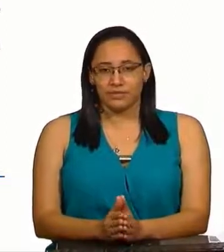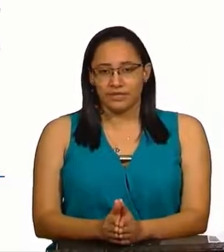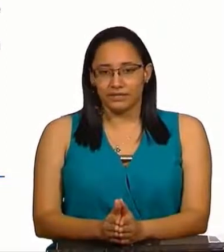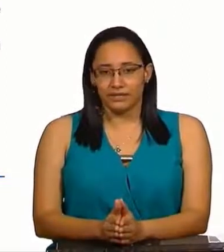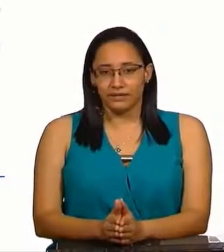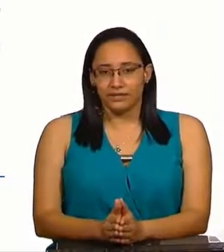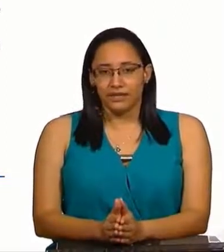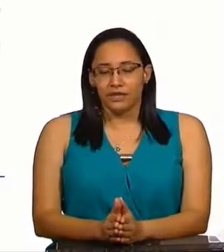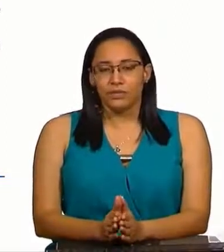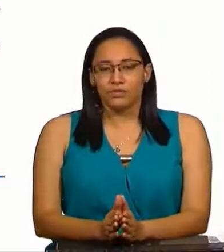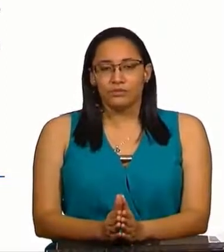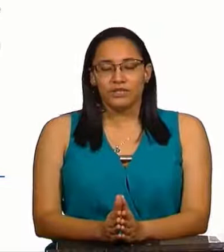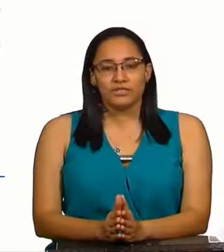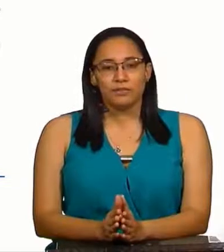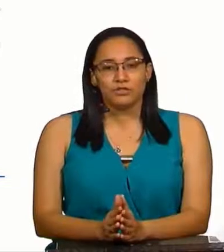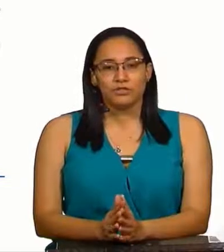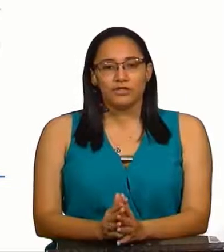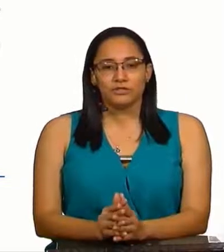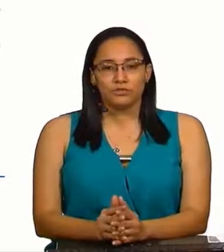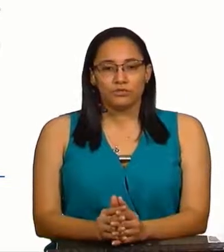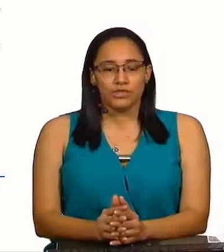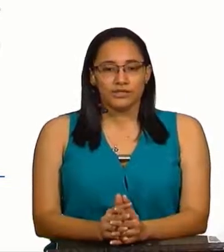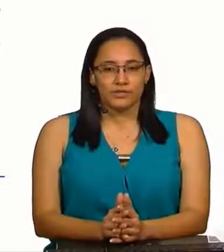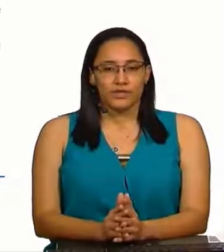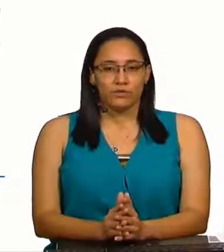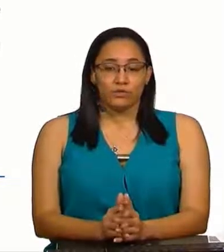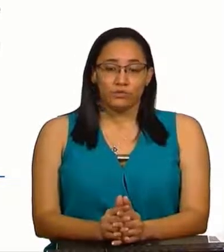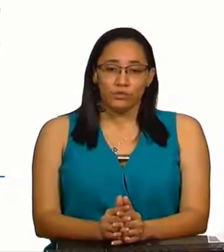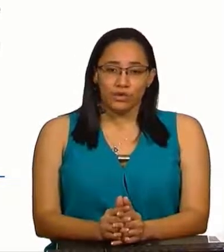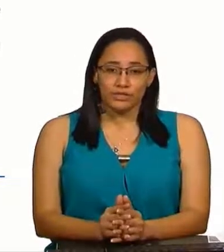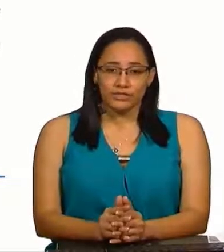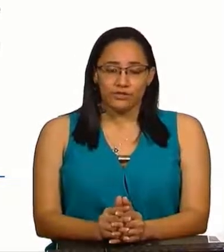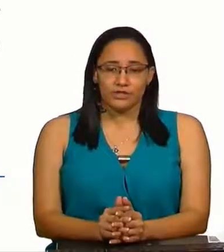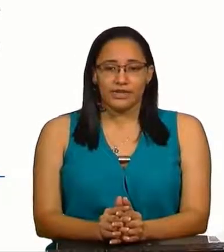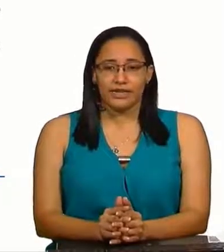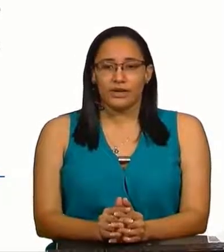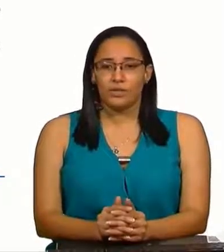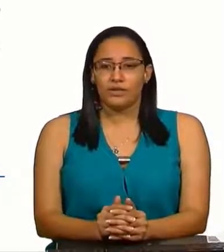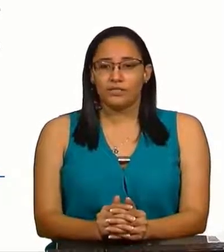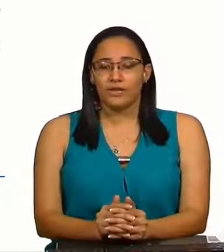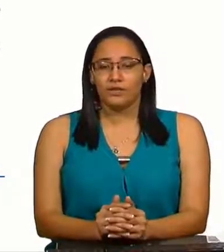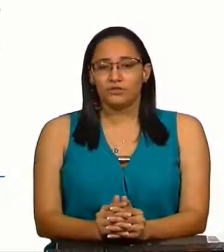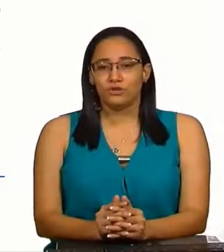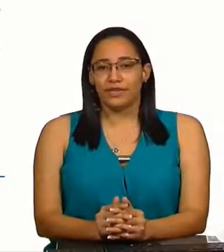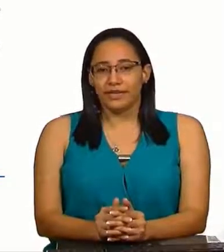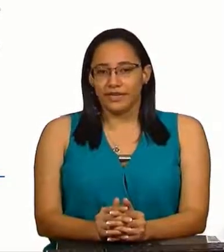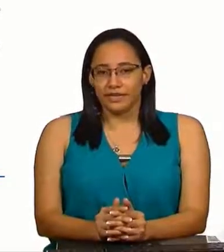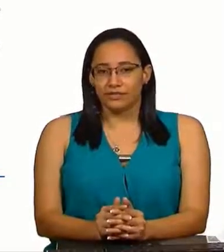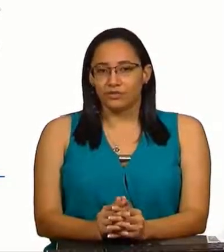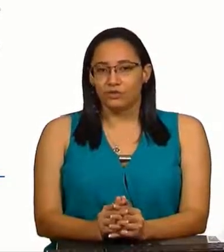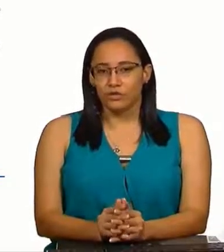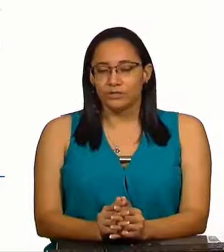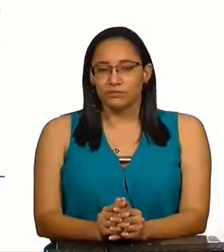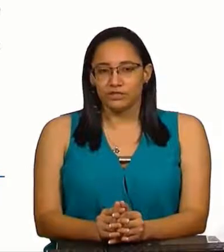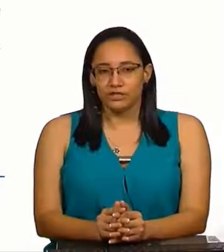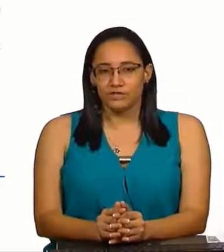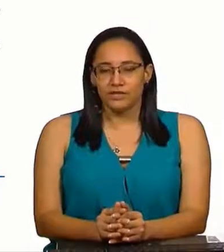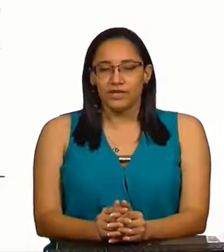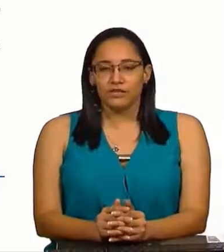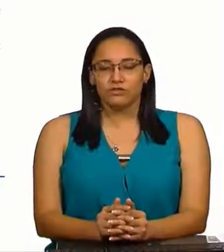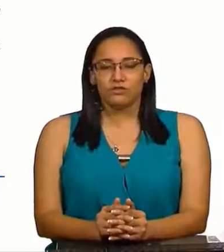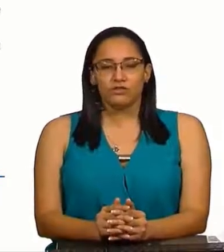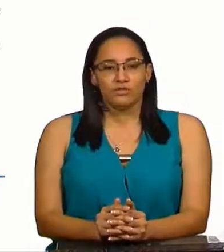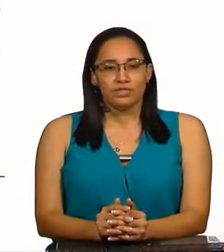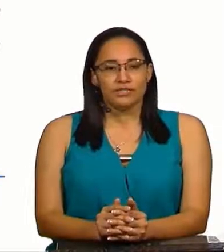pasado y presente. Cuando utilizamos estructuras u oraciones en las cuales el uso de can no es